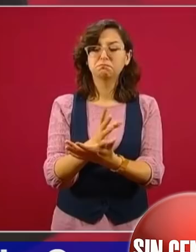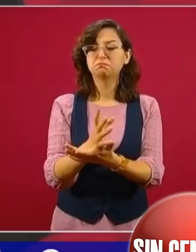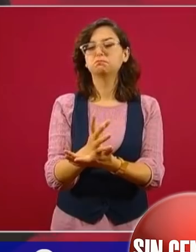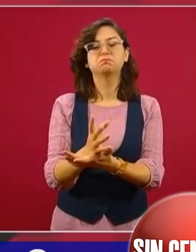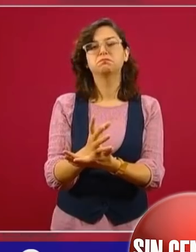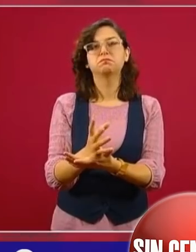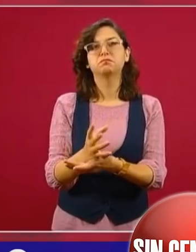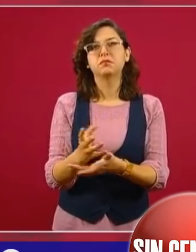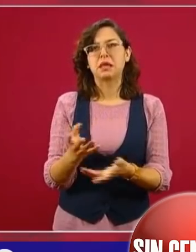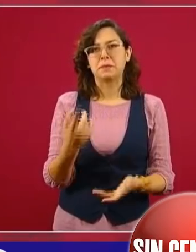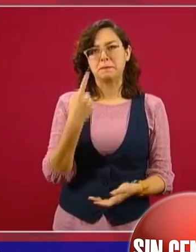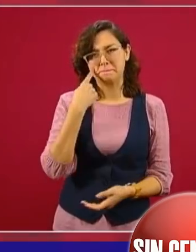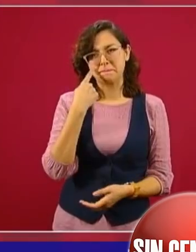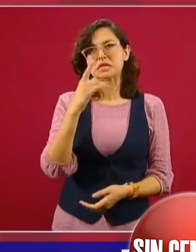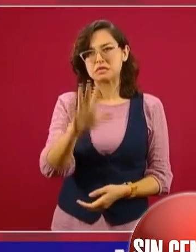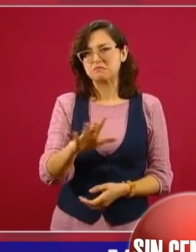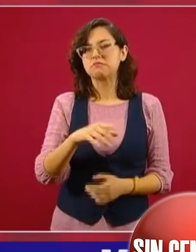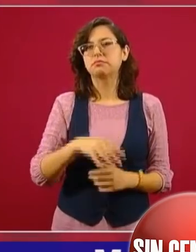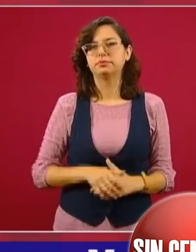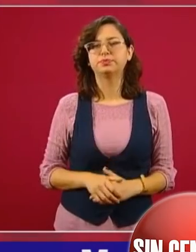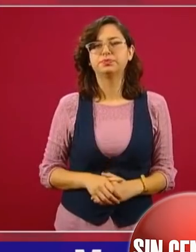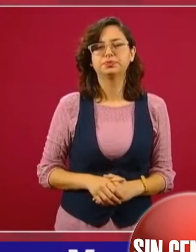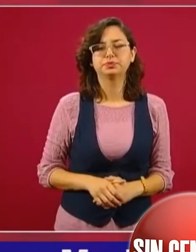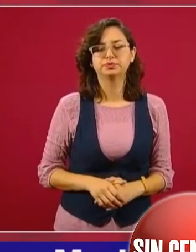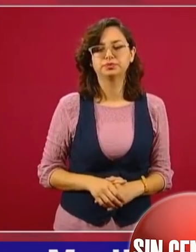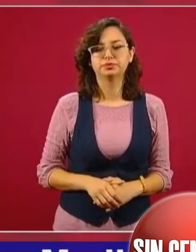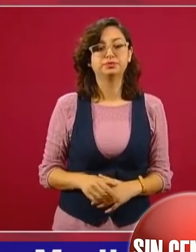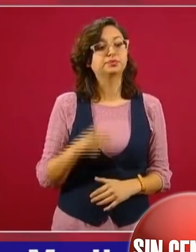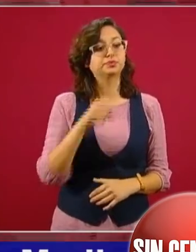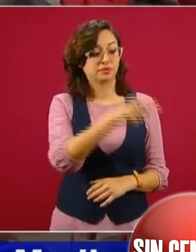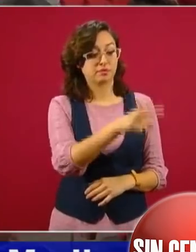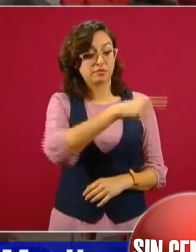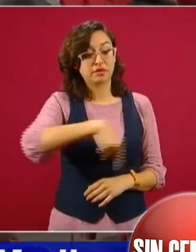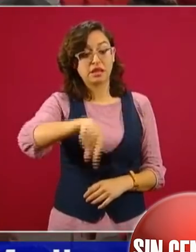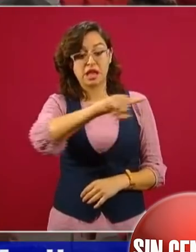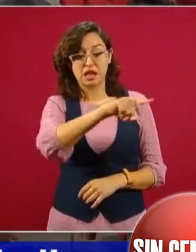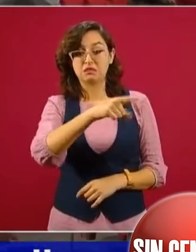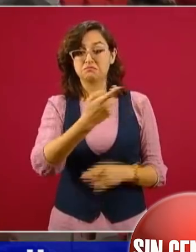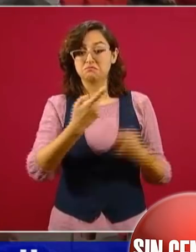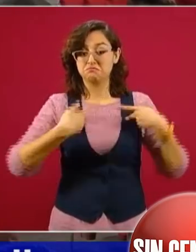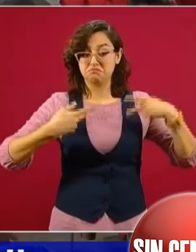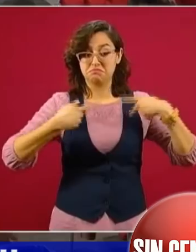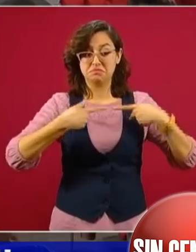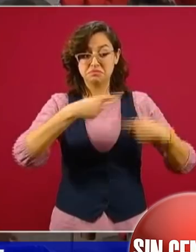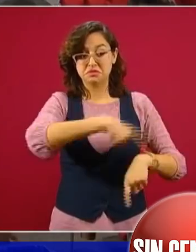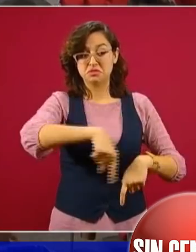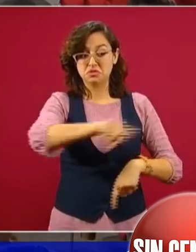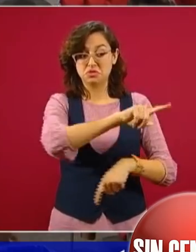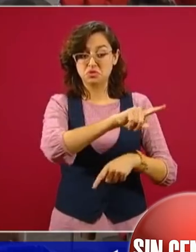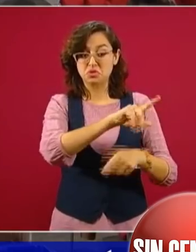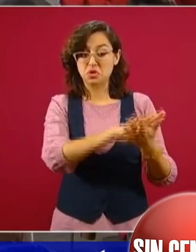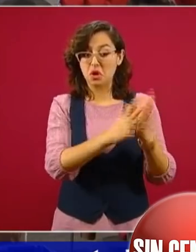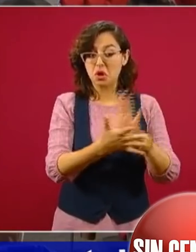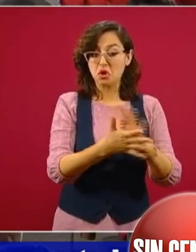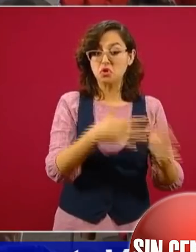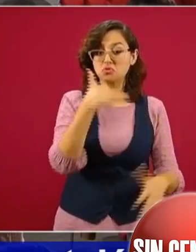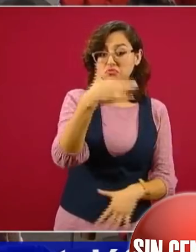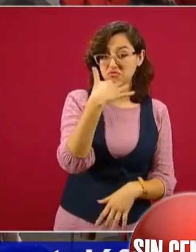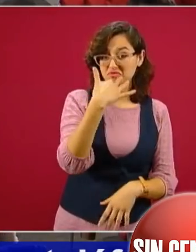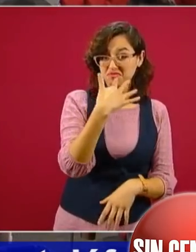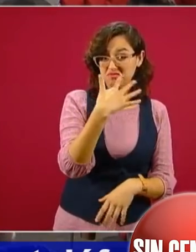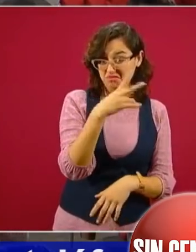han hecho inmensas fortunas al amparo del poder público ni siquiera son